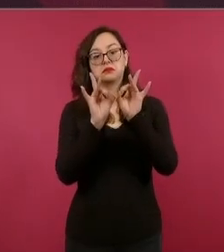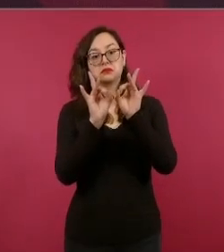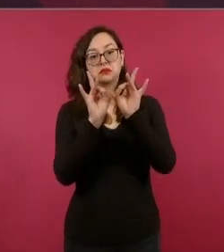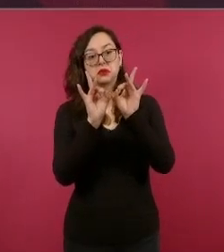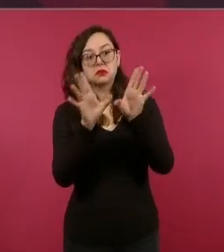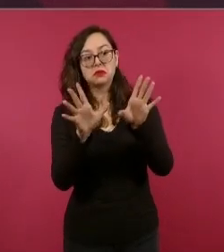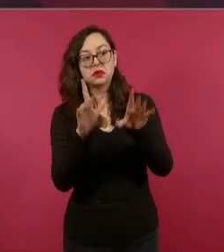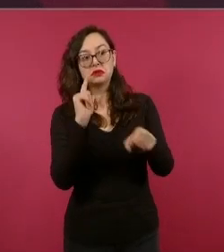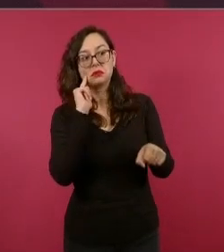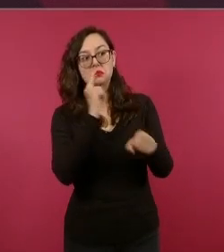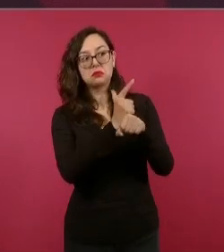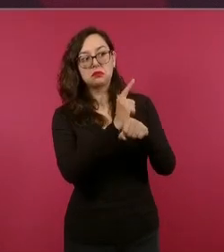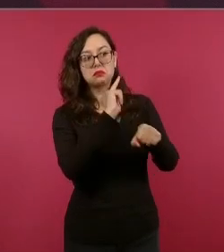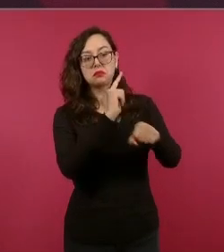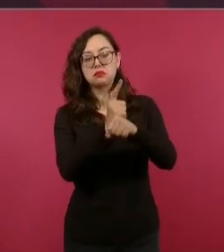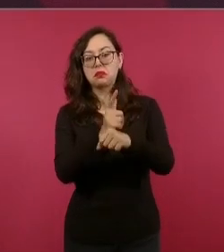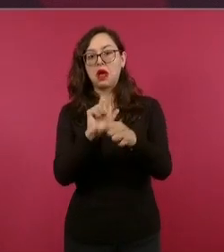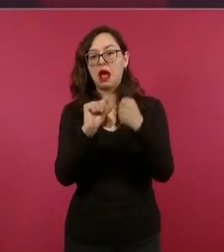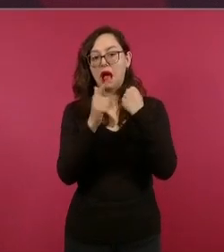la compra del voto,